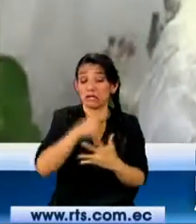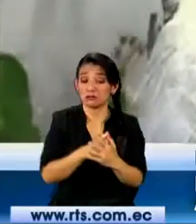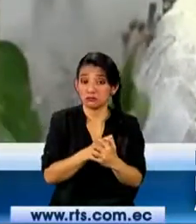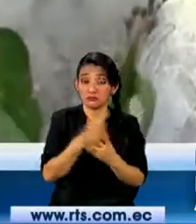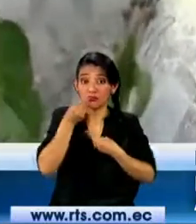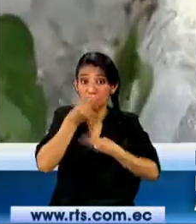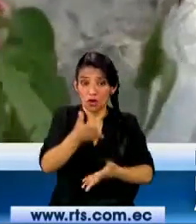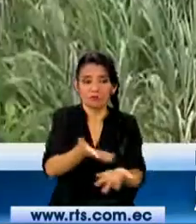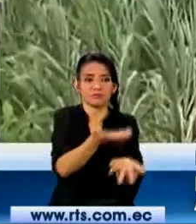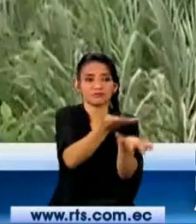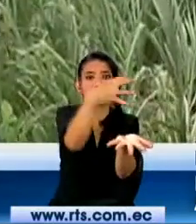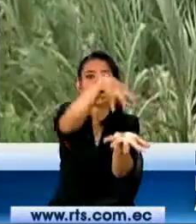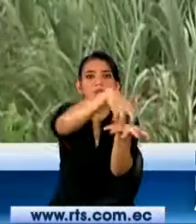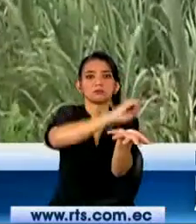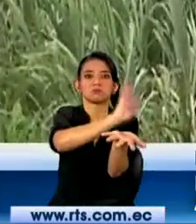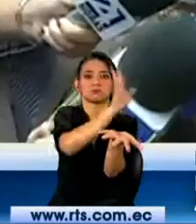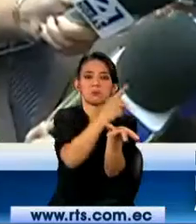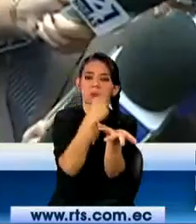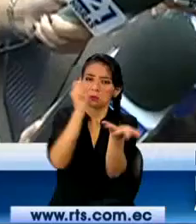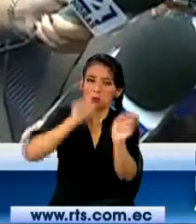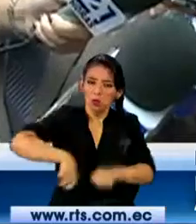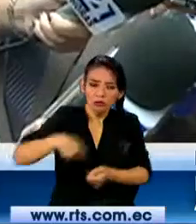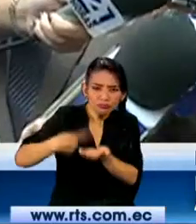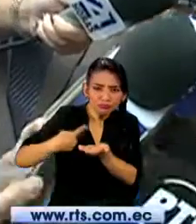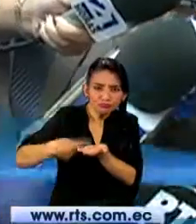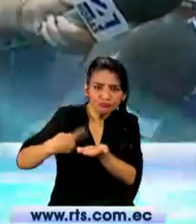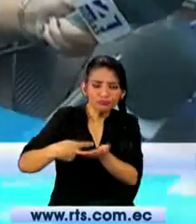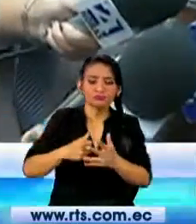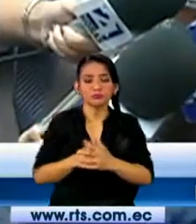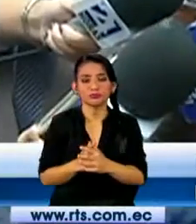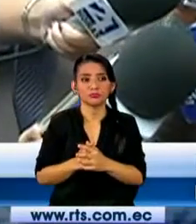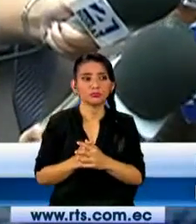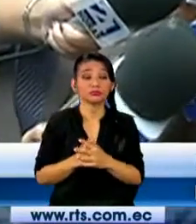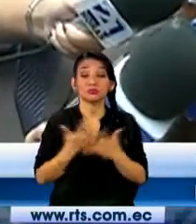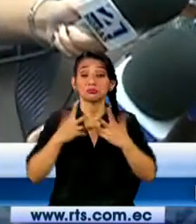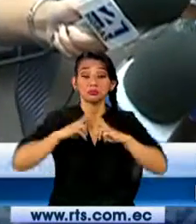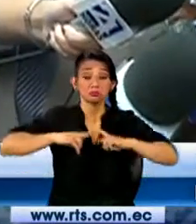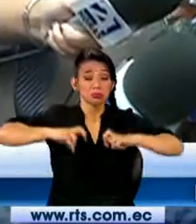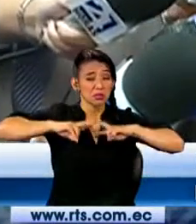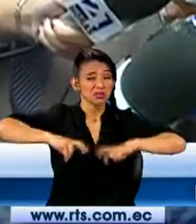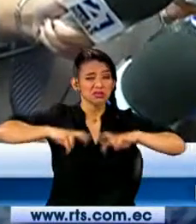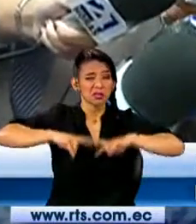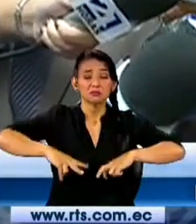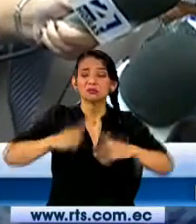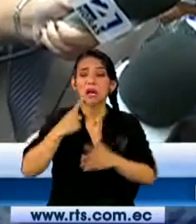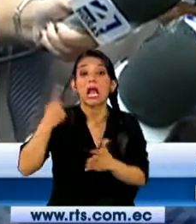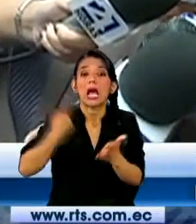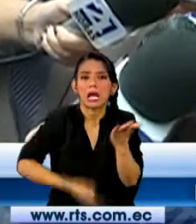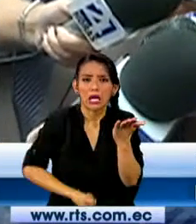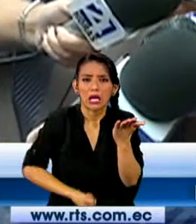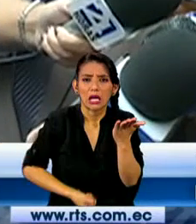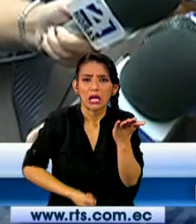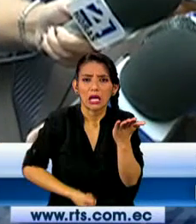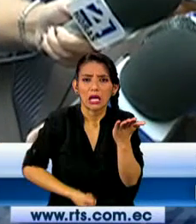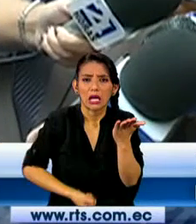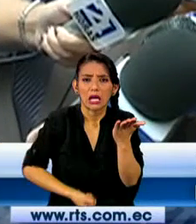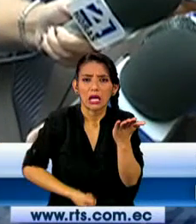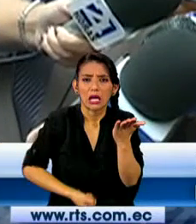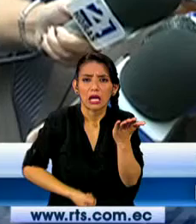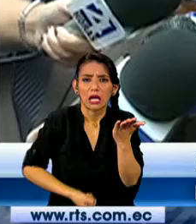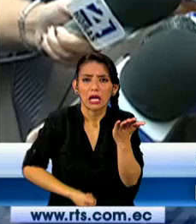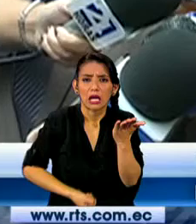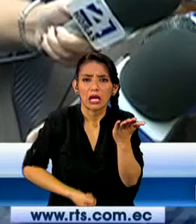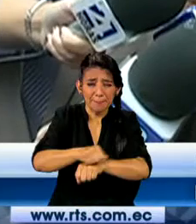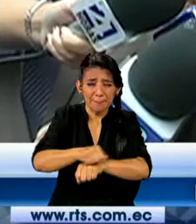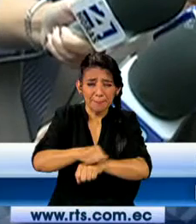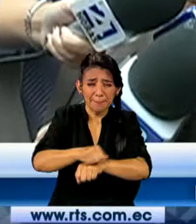enviado a la Asamblea Nacional para su análisis. La investigación que hemos hecho es una investigación para conocer exactamente las causas de esos